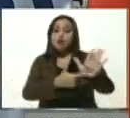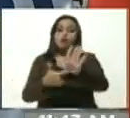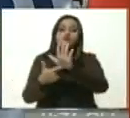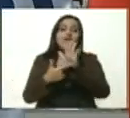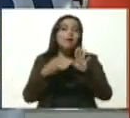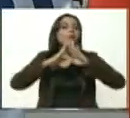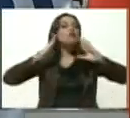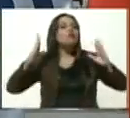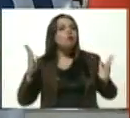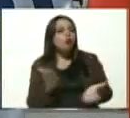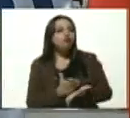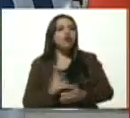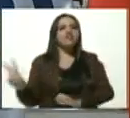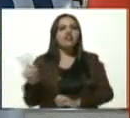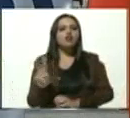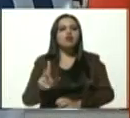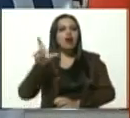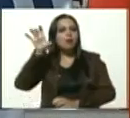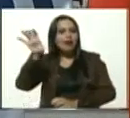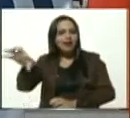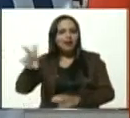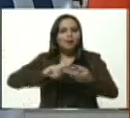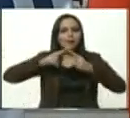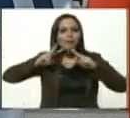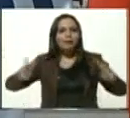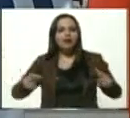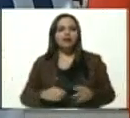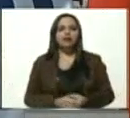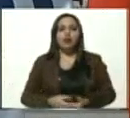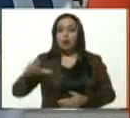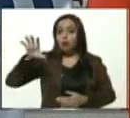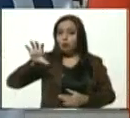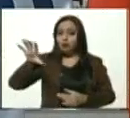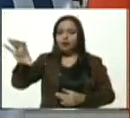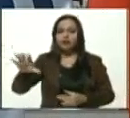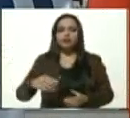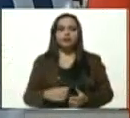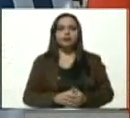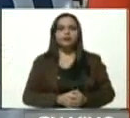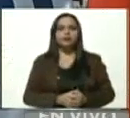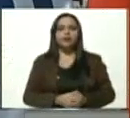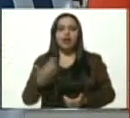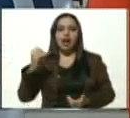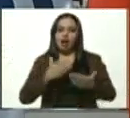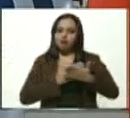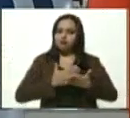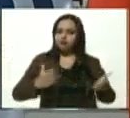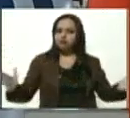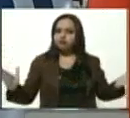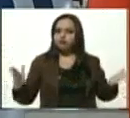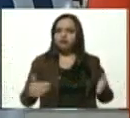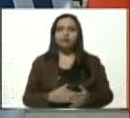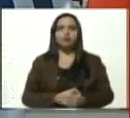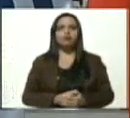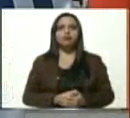mundo que Venezuela es un país de paz, un país que le abre las puertas a todas